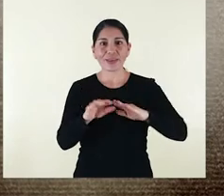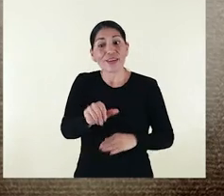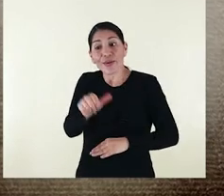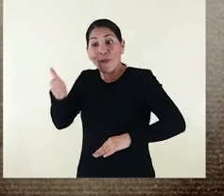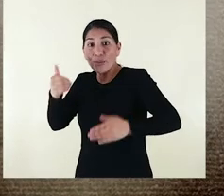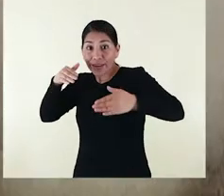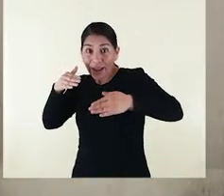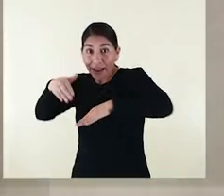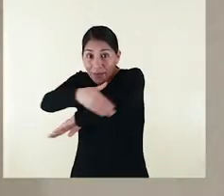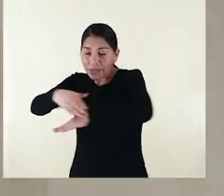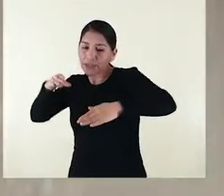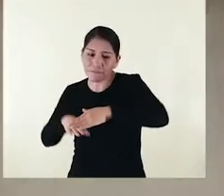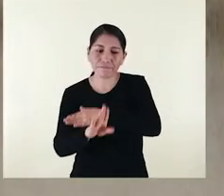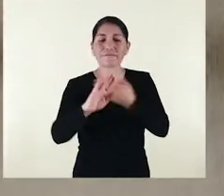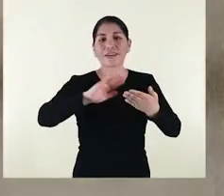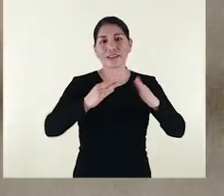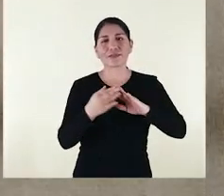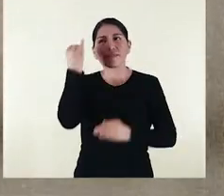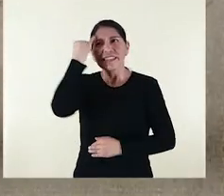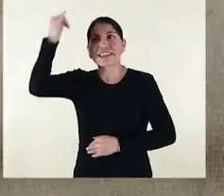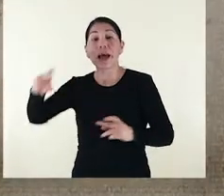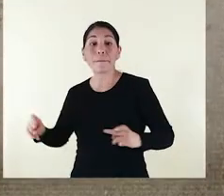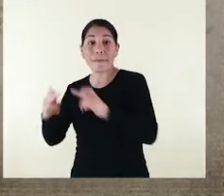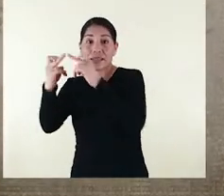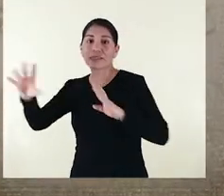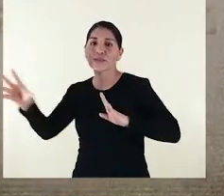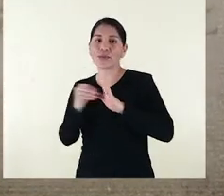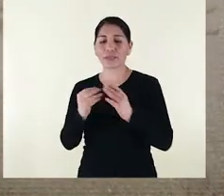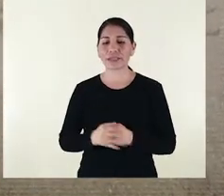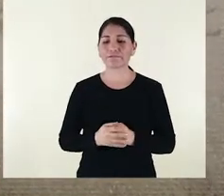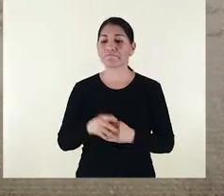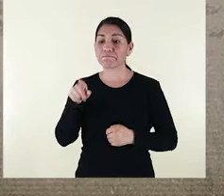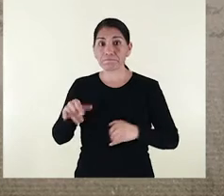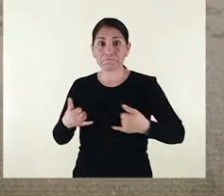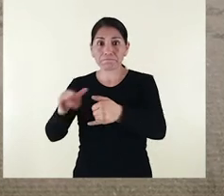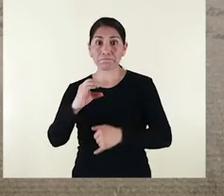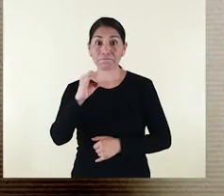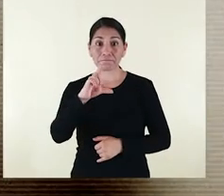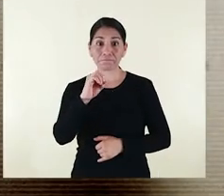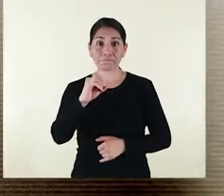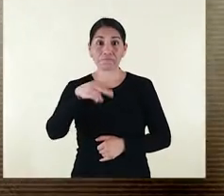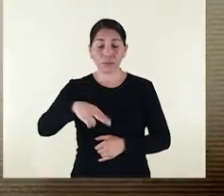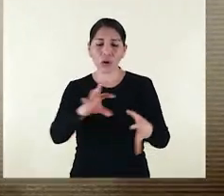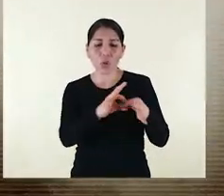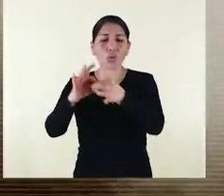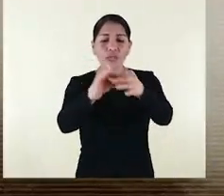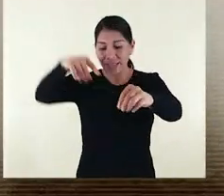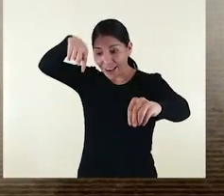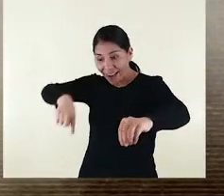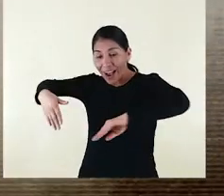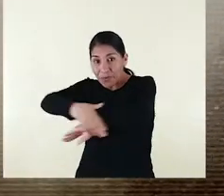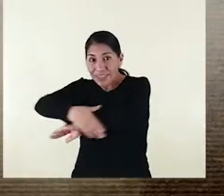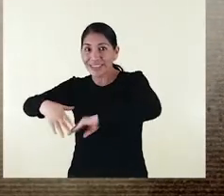allí se desprendan otras que entren a la ciudad, un concepto traído de París. Paseo Colón uniría así la avenida Grau con